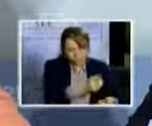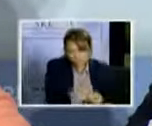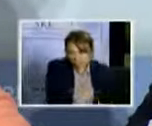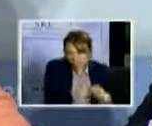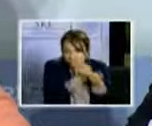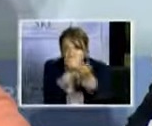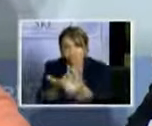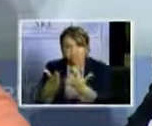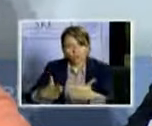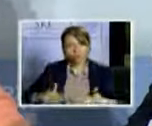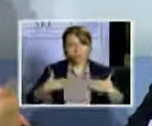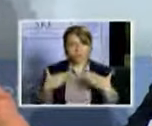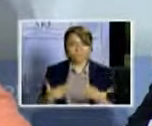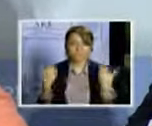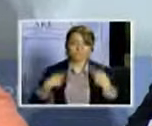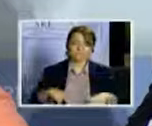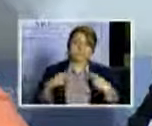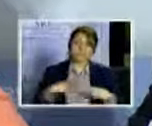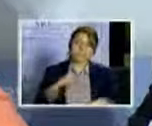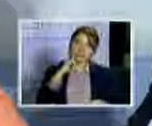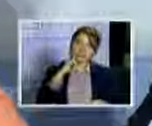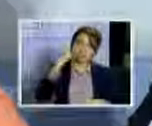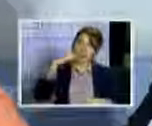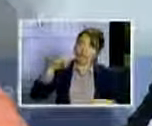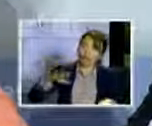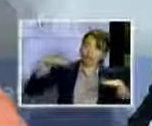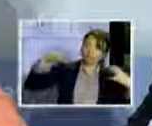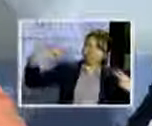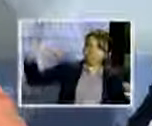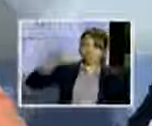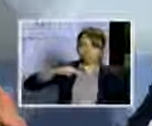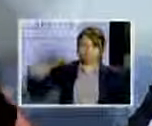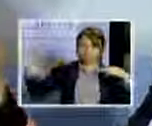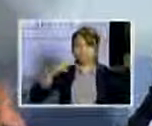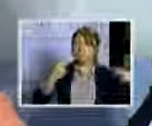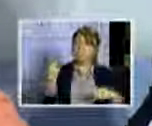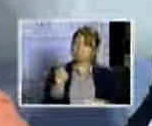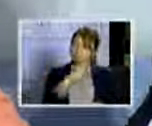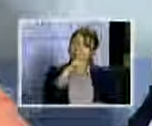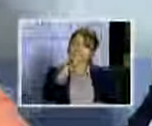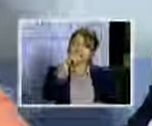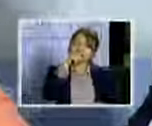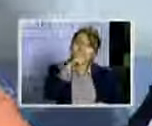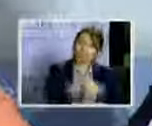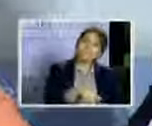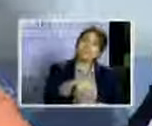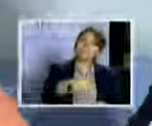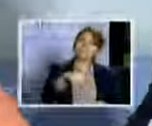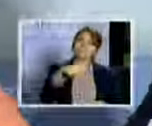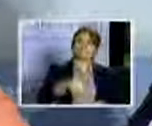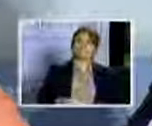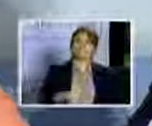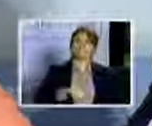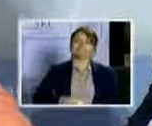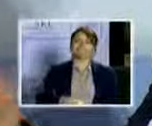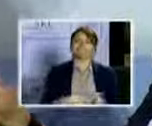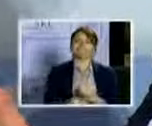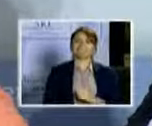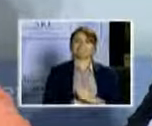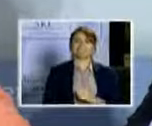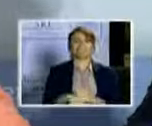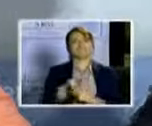obligación de México frente al mundo, pero también son los que tienen que generar una visión verdaderamente ética y moral que